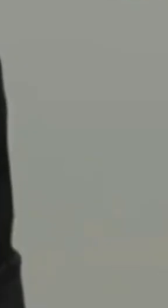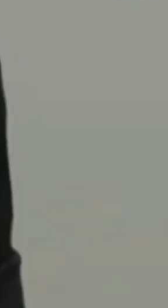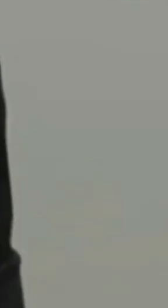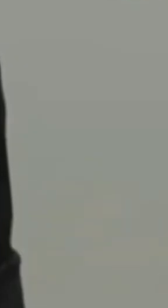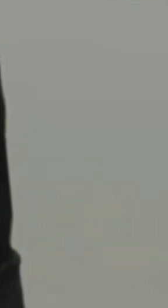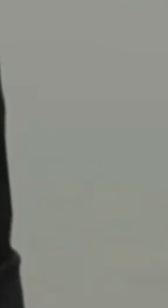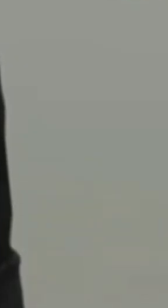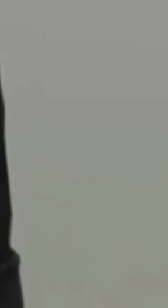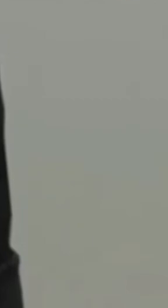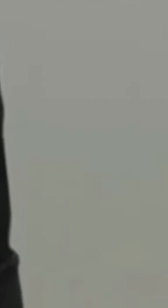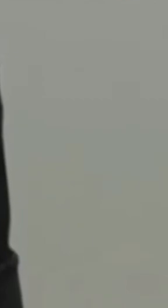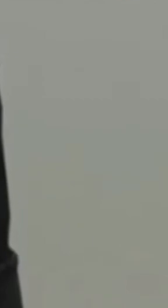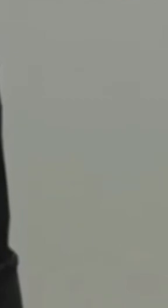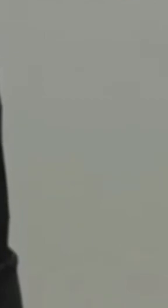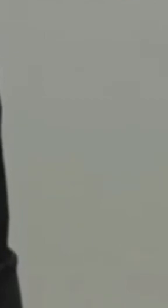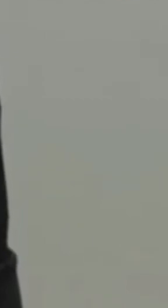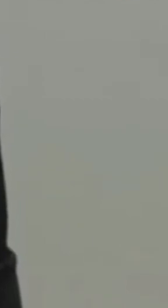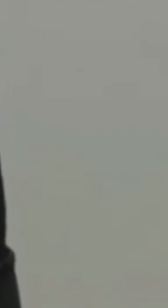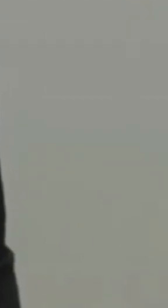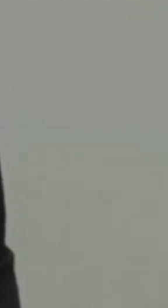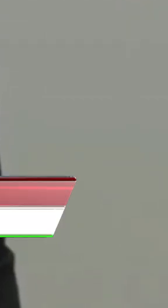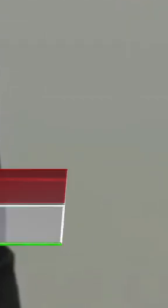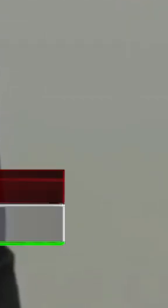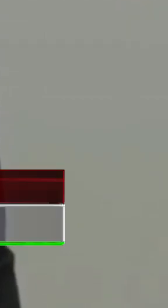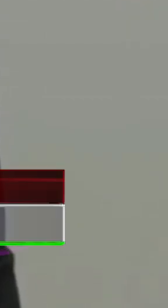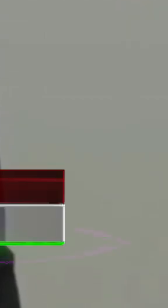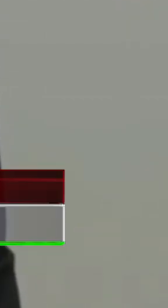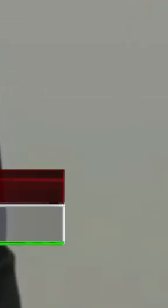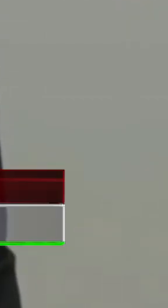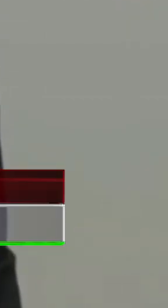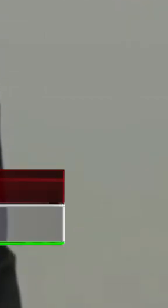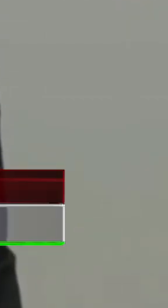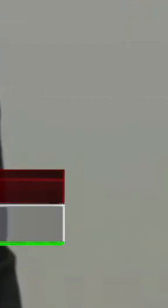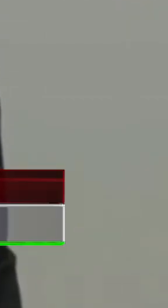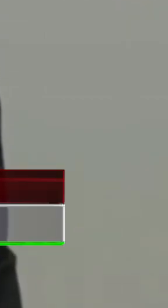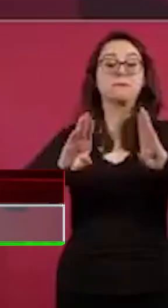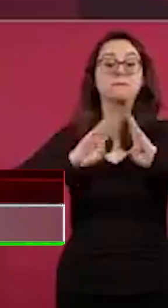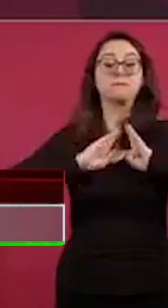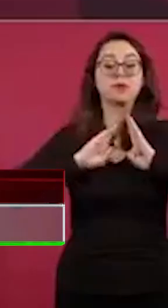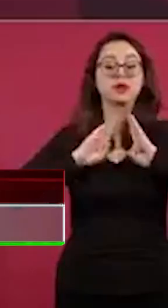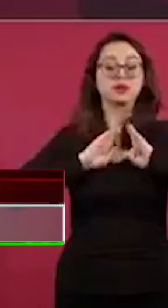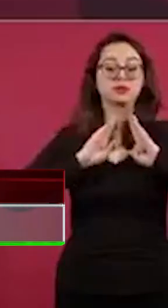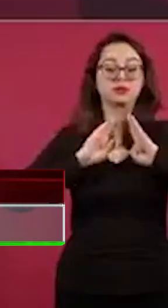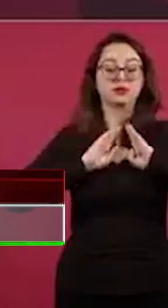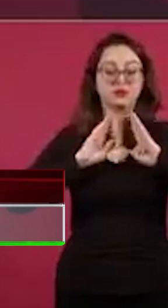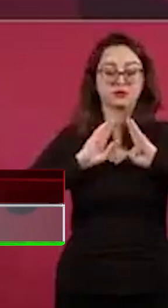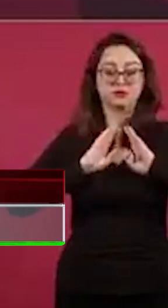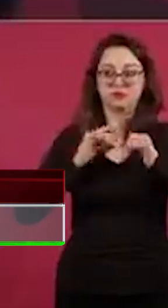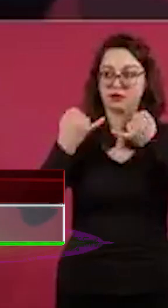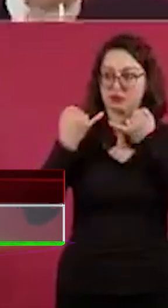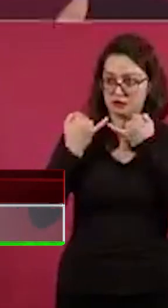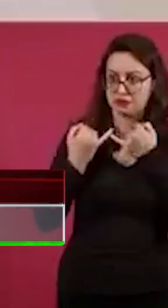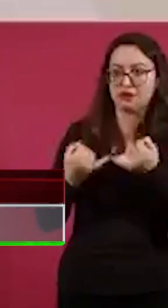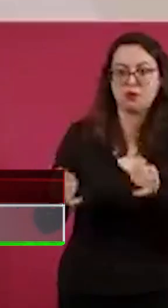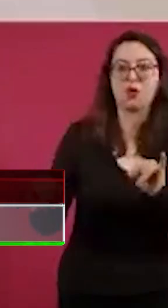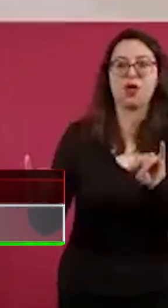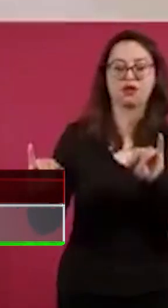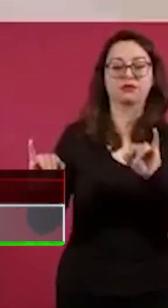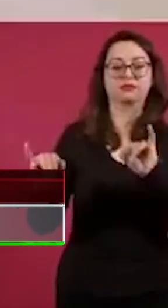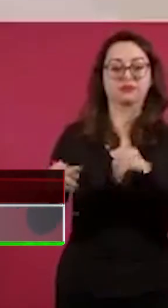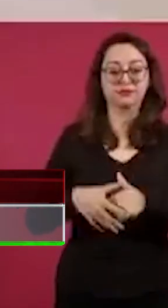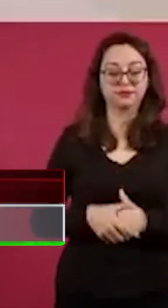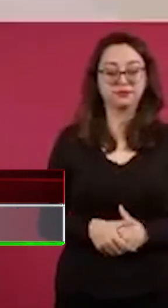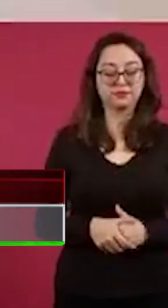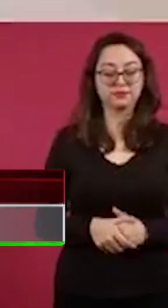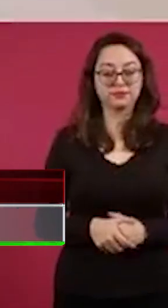modelo económico implementado por la 4T. Aseguró, por tanto, que se logró frenar la decadencia que padecía el país, en donde